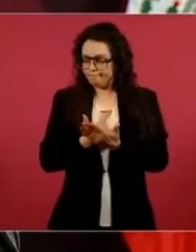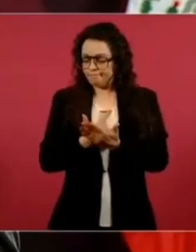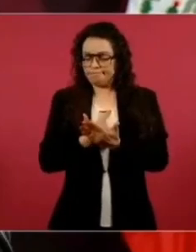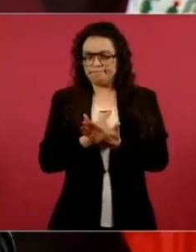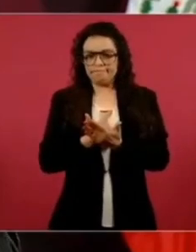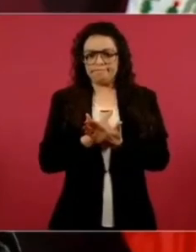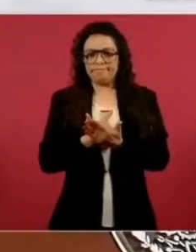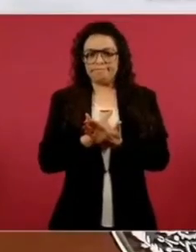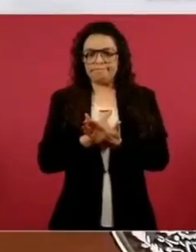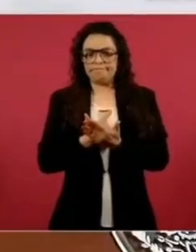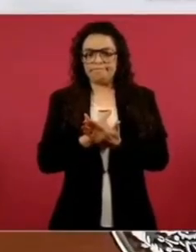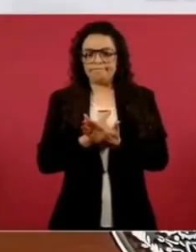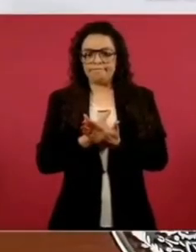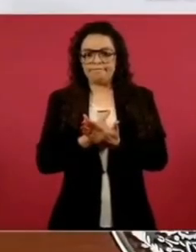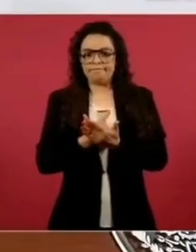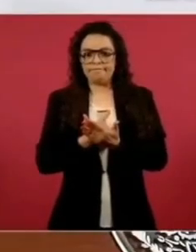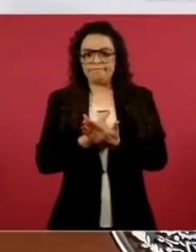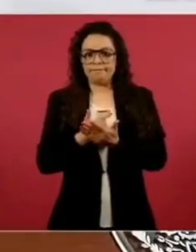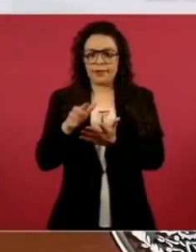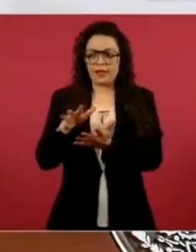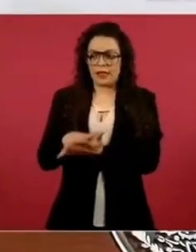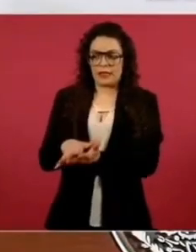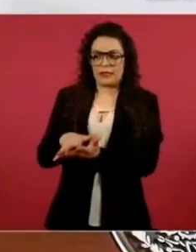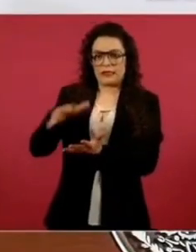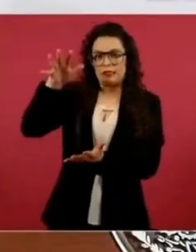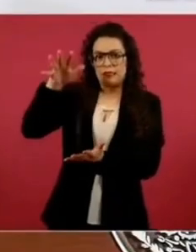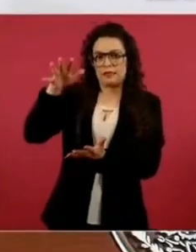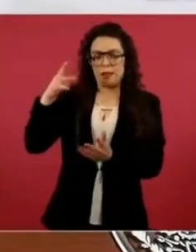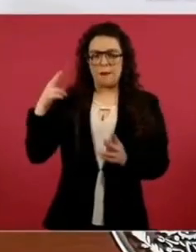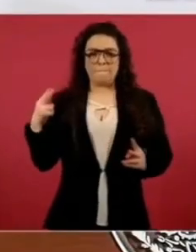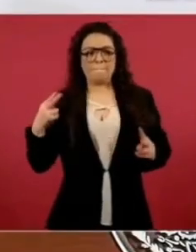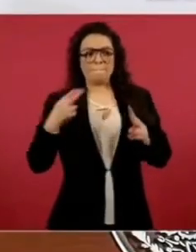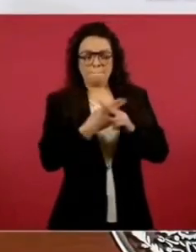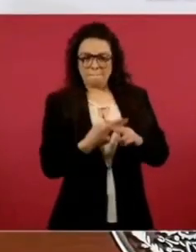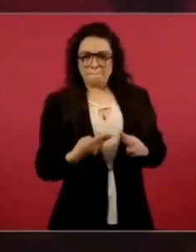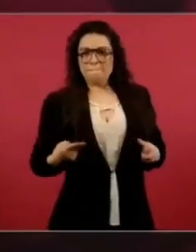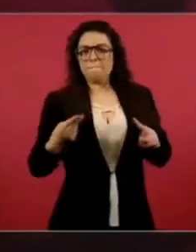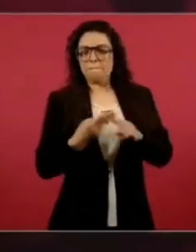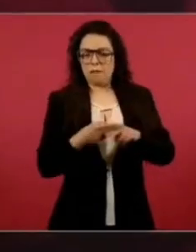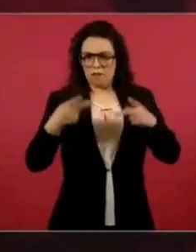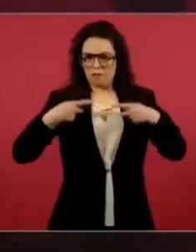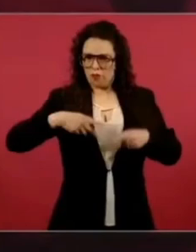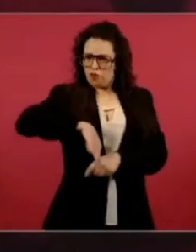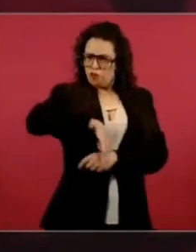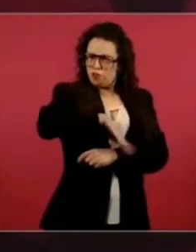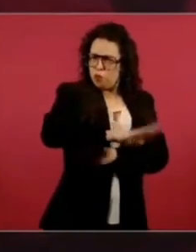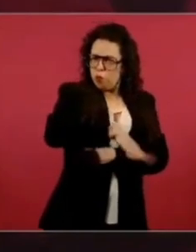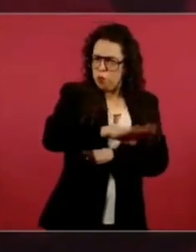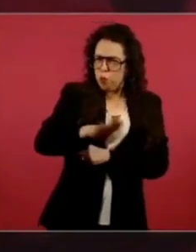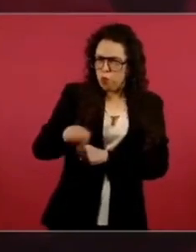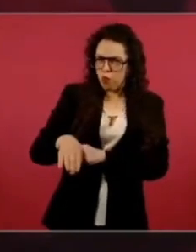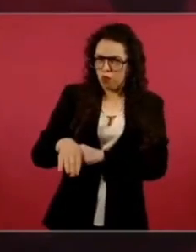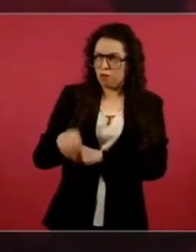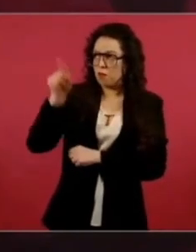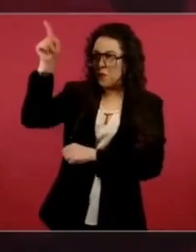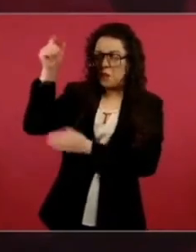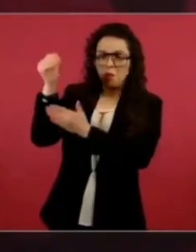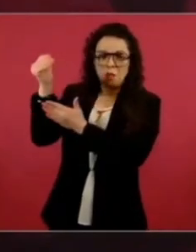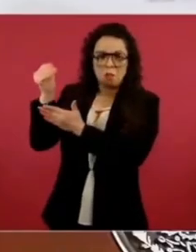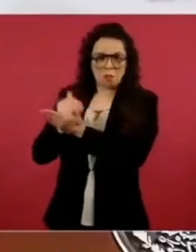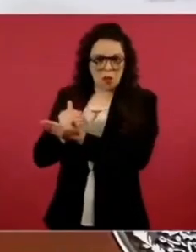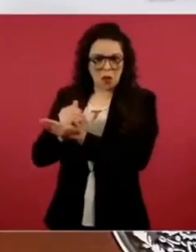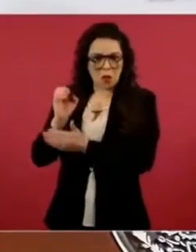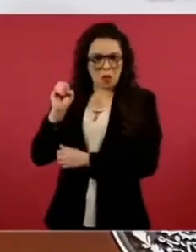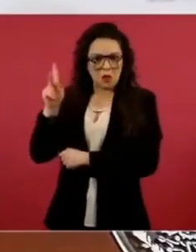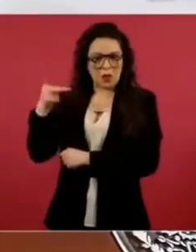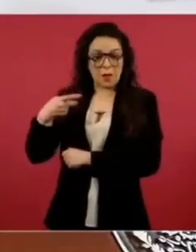eh podemos tener más homicidios que ellos nada más que ellos tienen